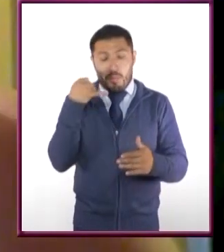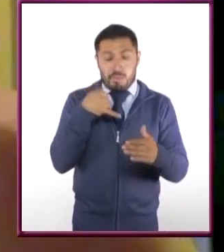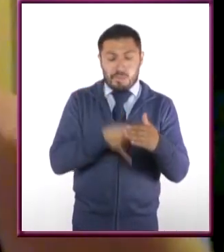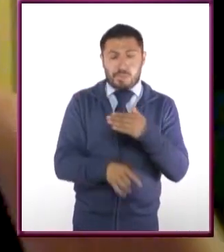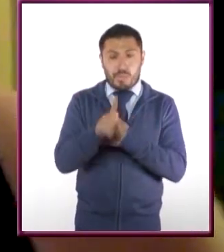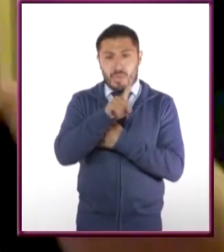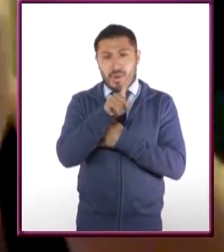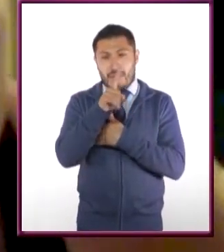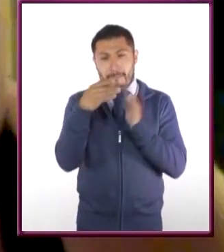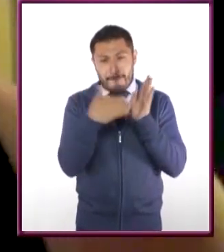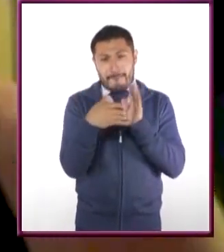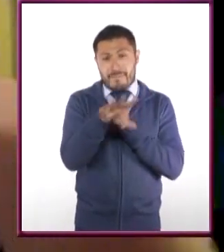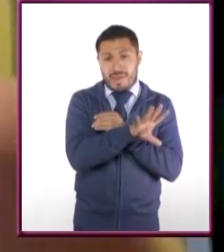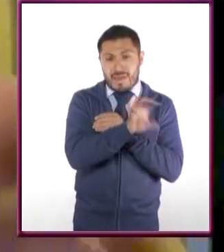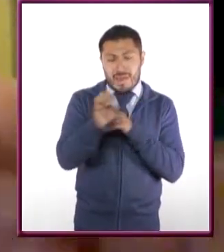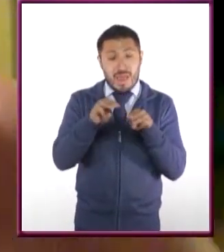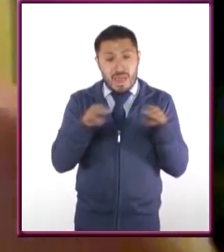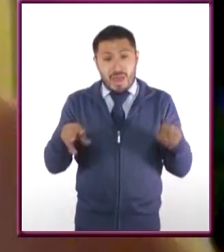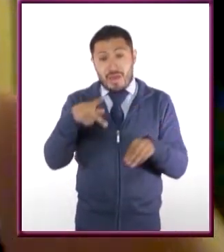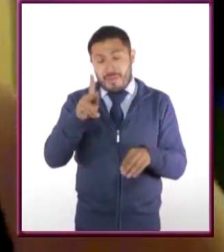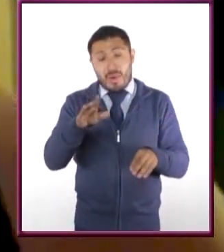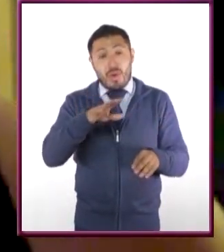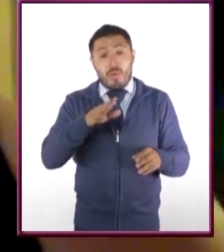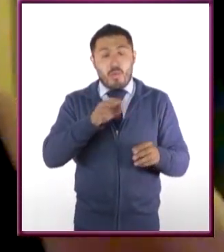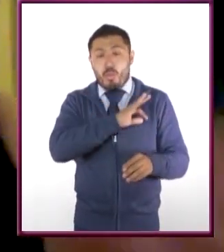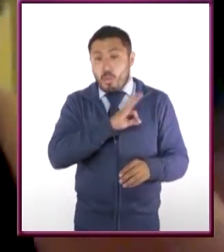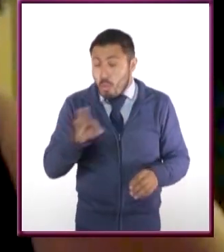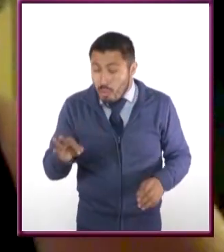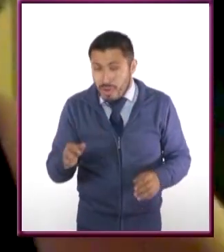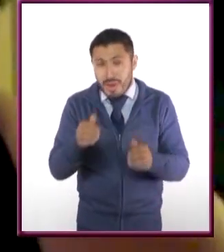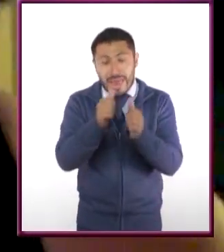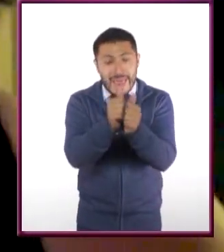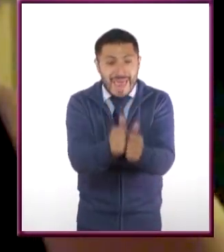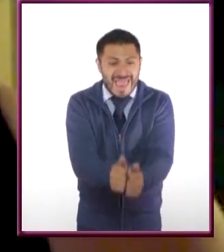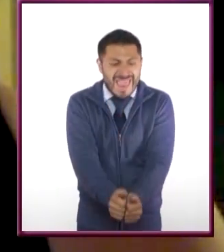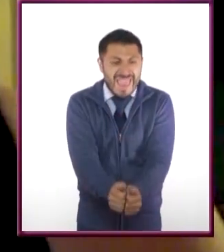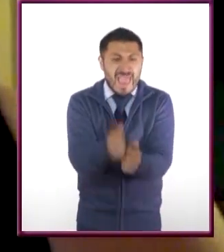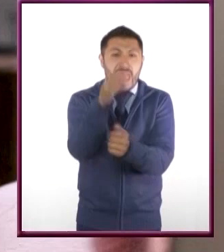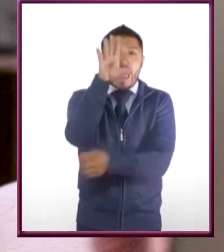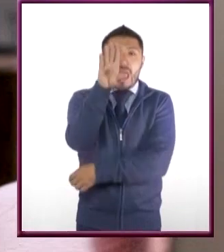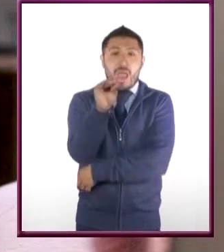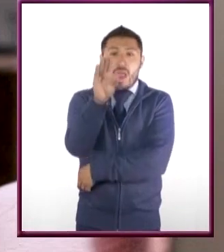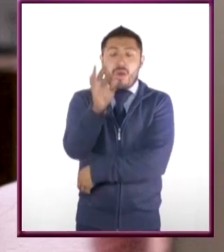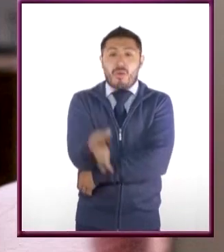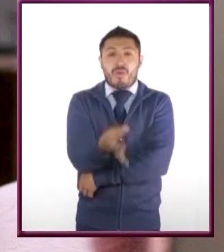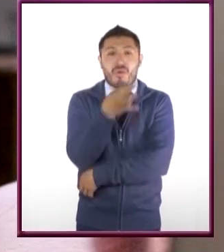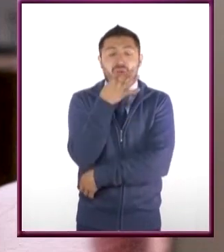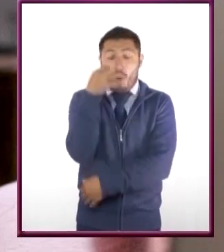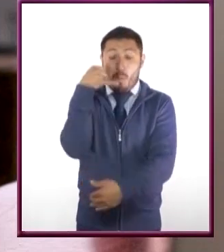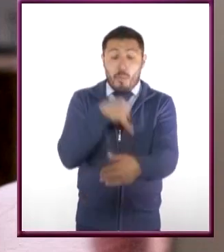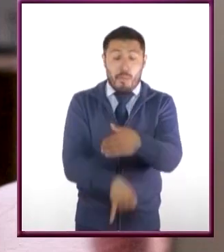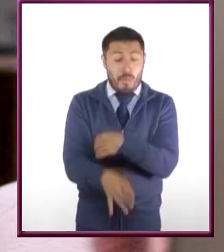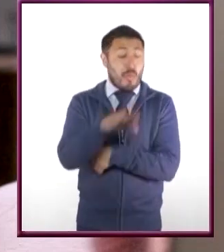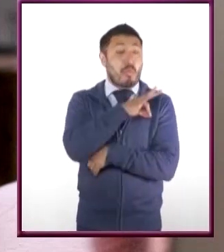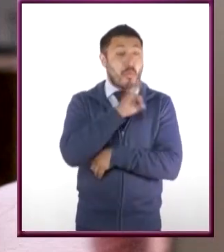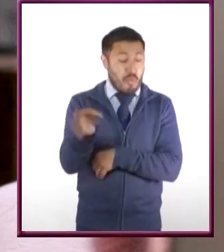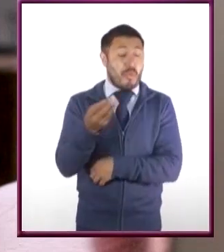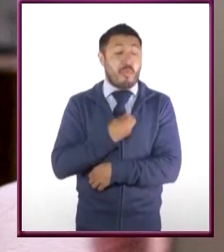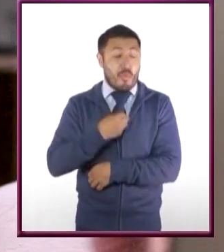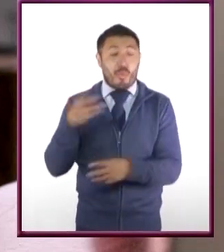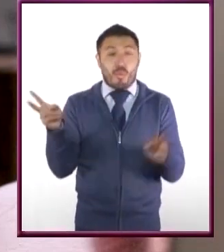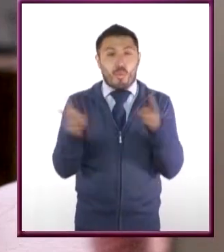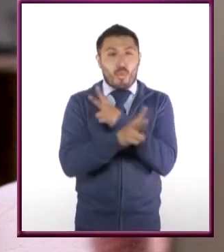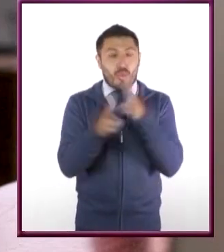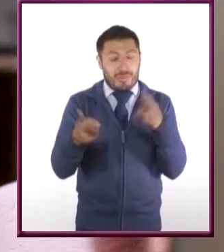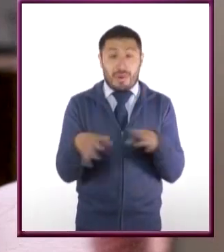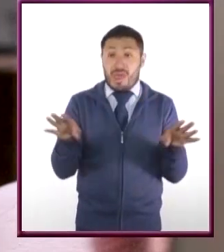de 1,500 metros, pero puede permanecer hasta 90 minutos sumergida. Y pues lógicamente uno se